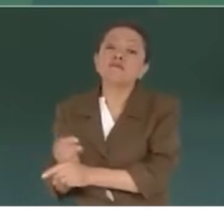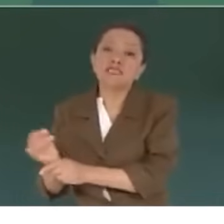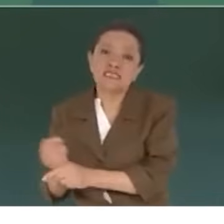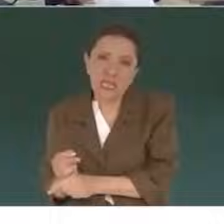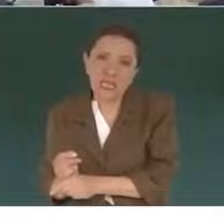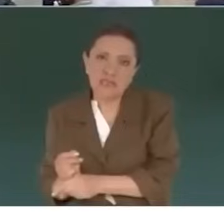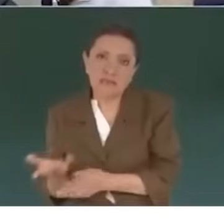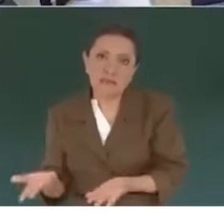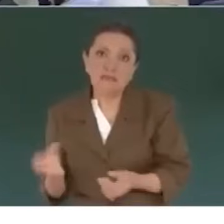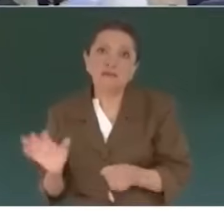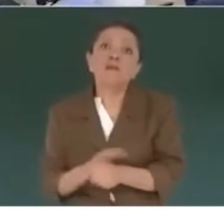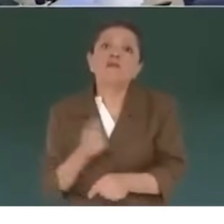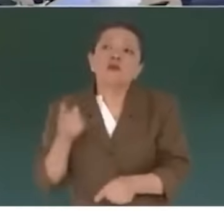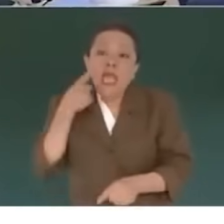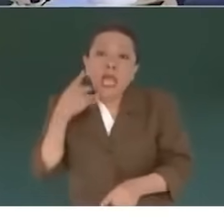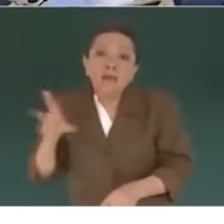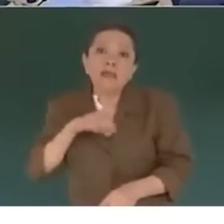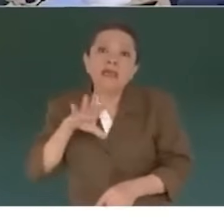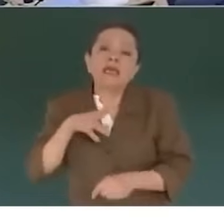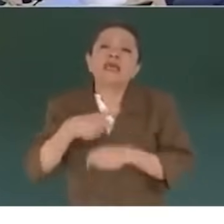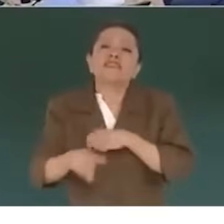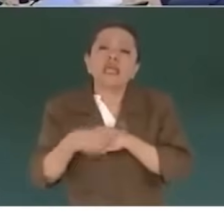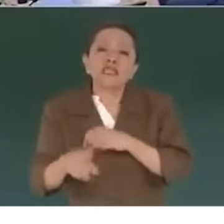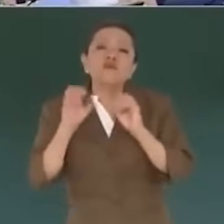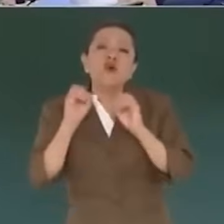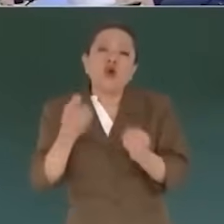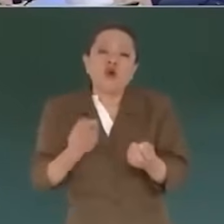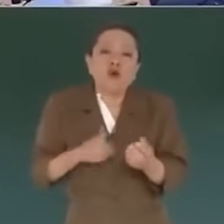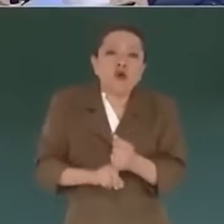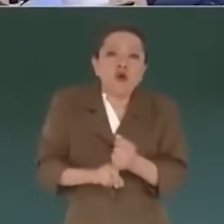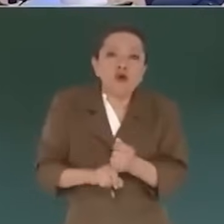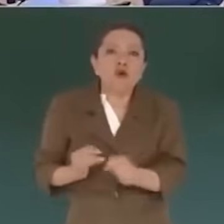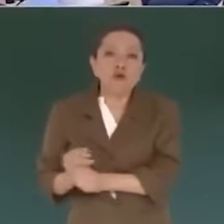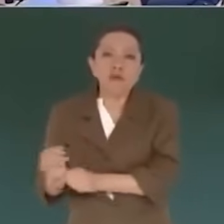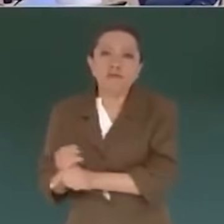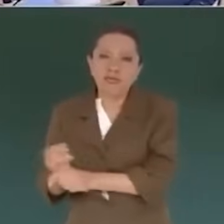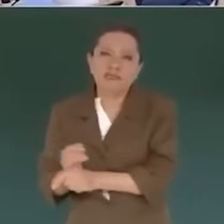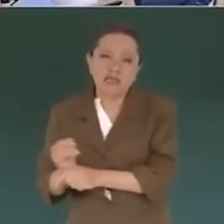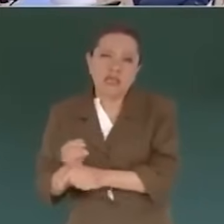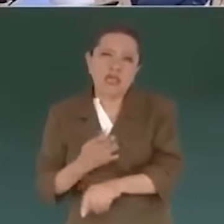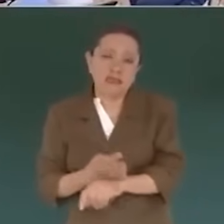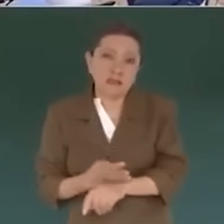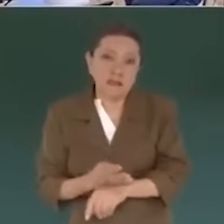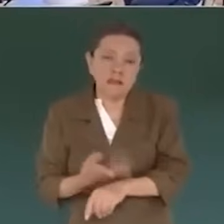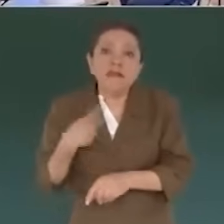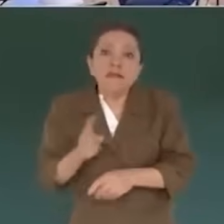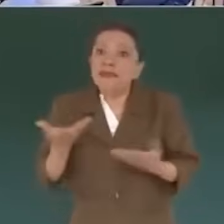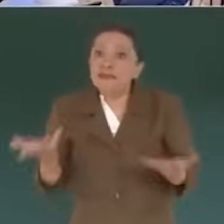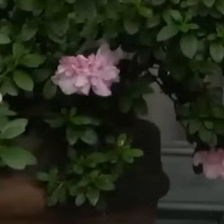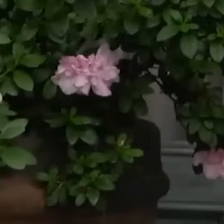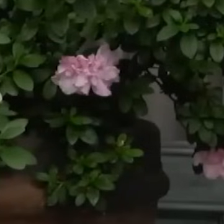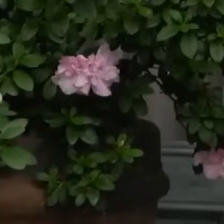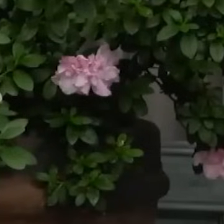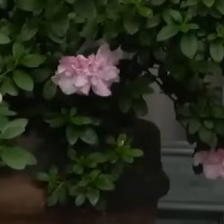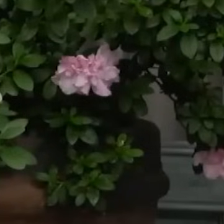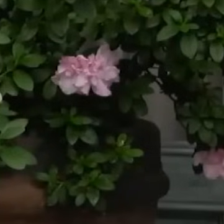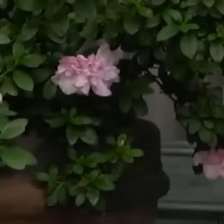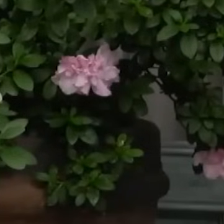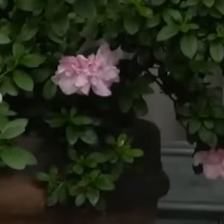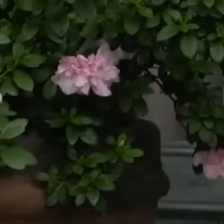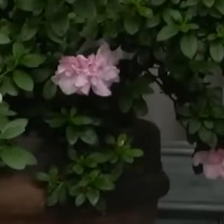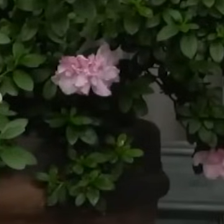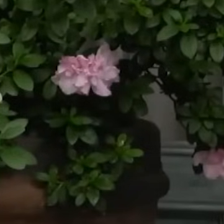delitos o no está en carpetas de investigación. Pero ahí vamos, poco a poco. Aquí